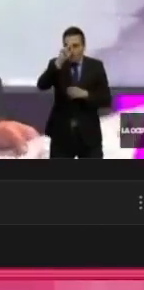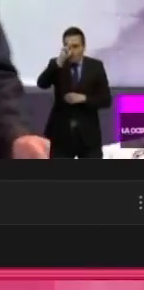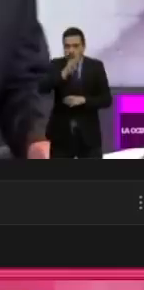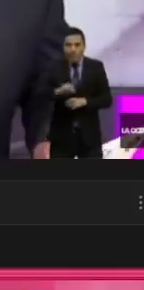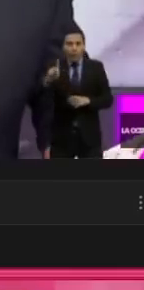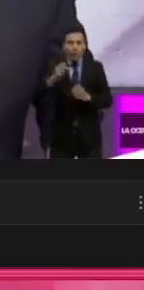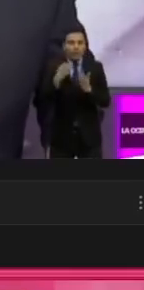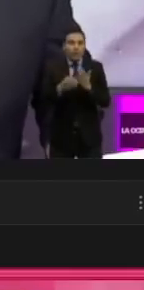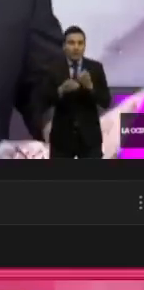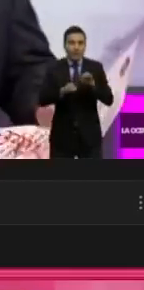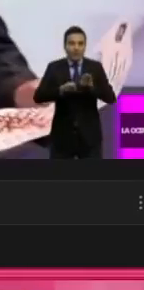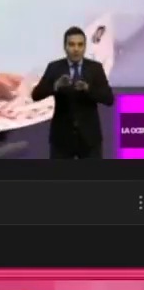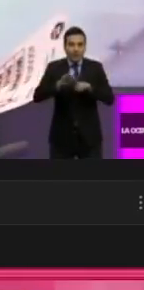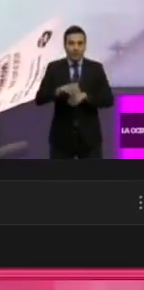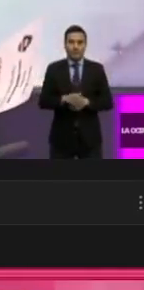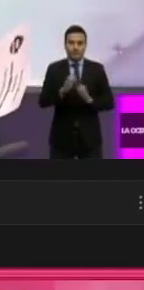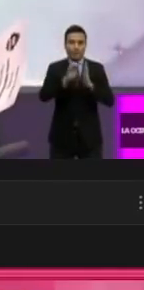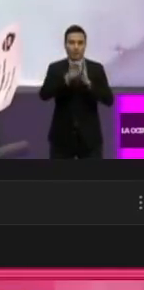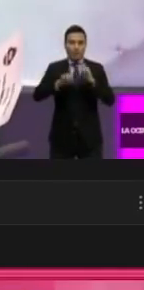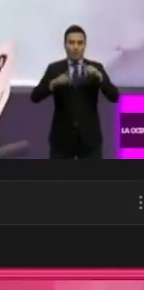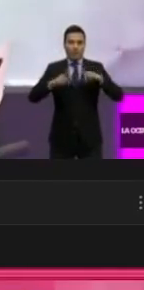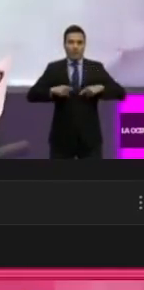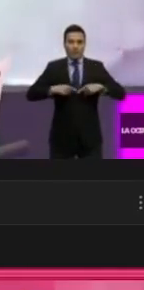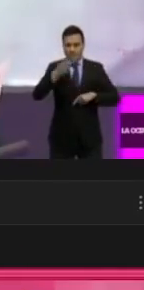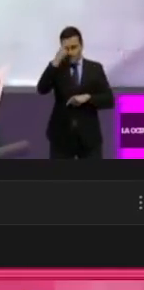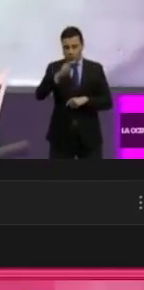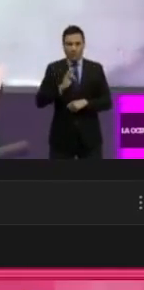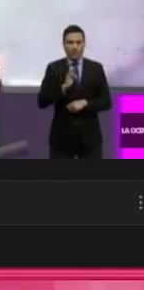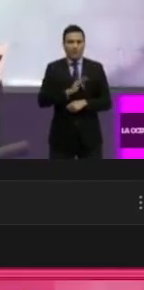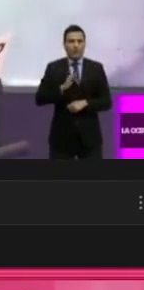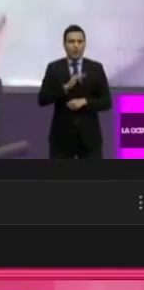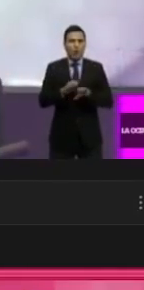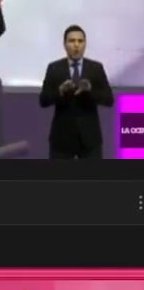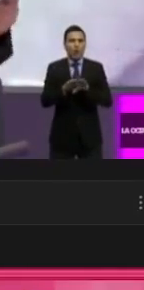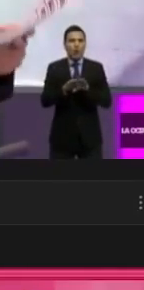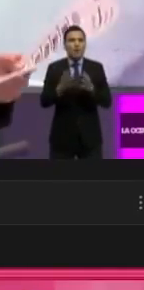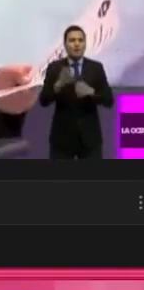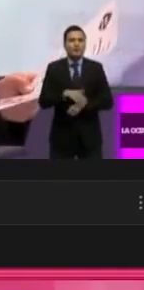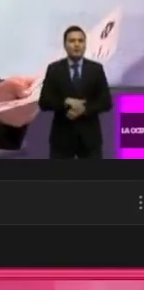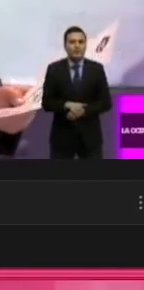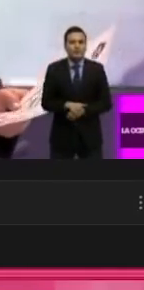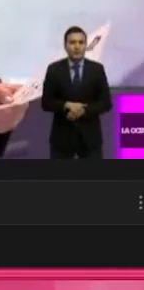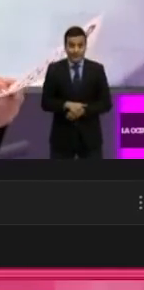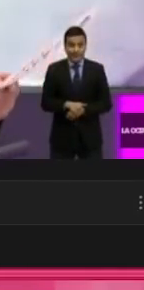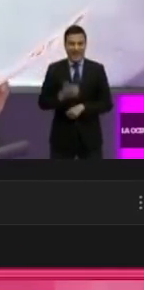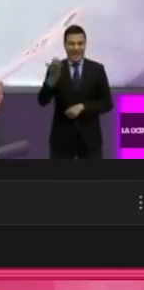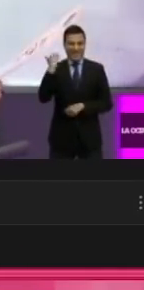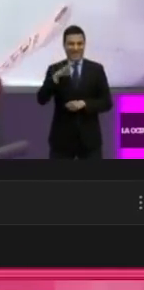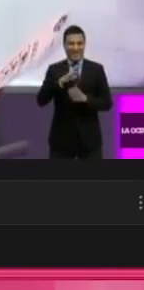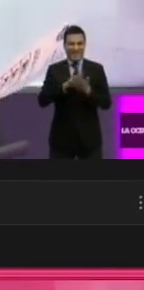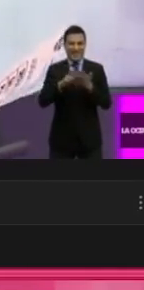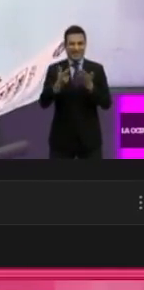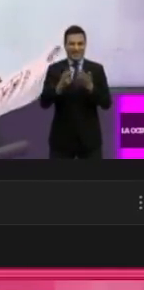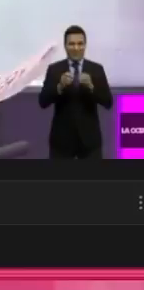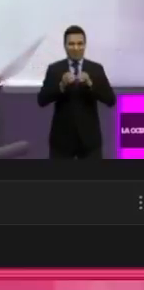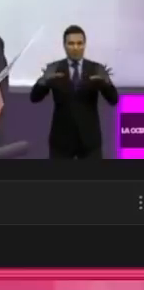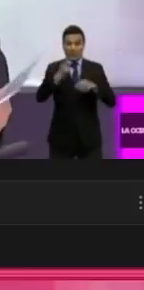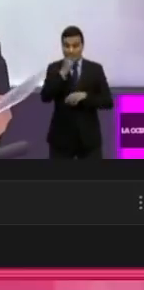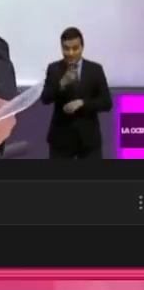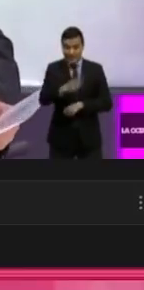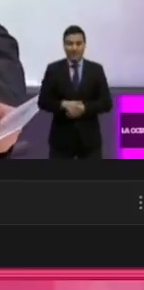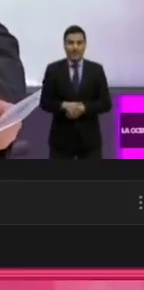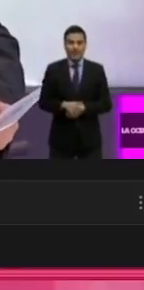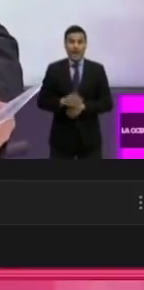de felicidad y bienestar, acaba el World Happiness Report de presentar el reporte de que caímos del lugar